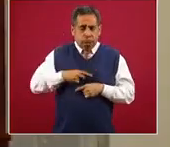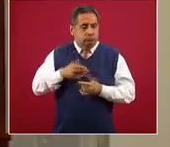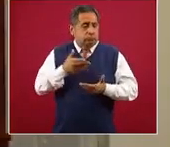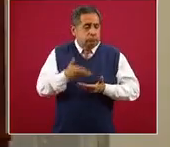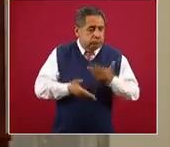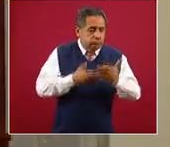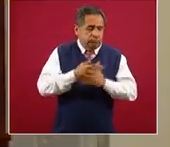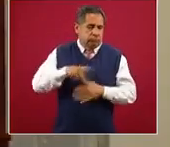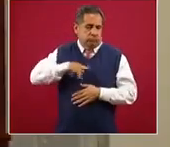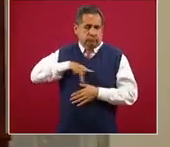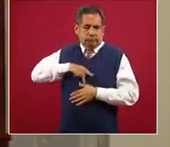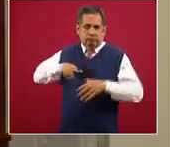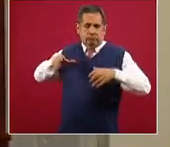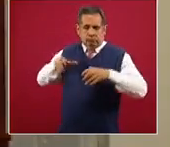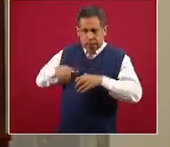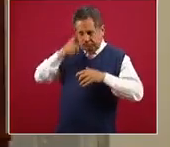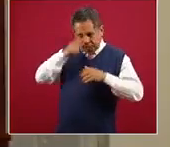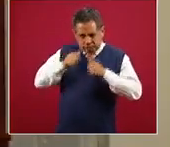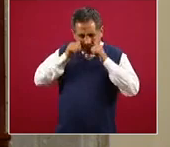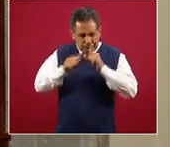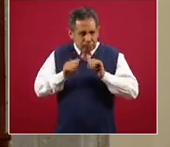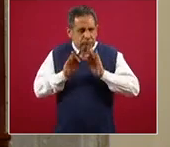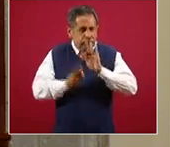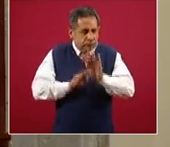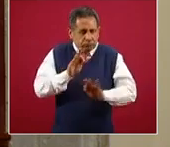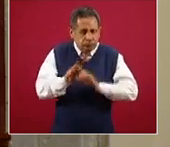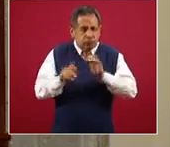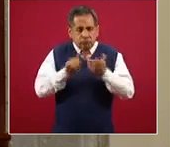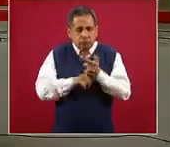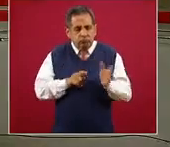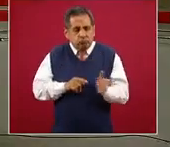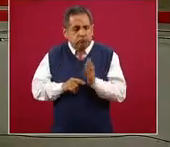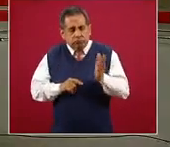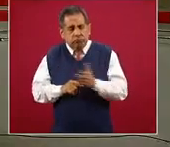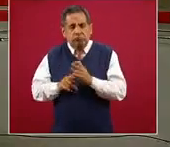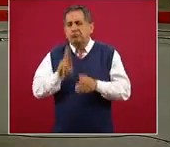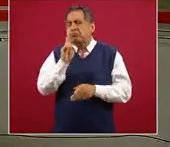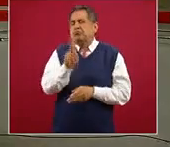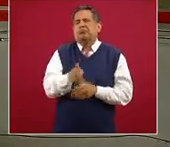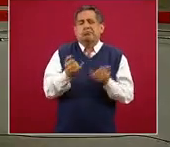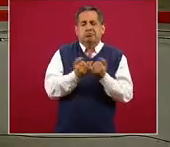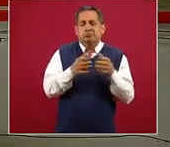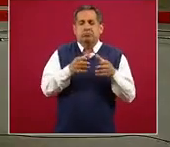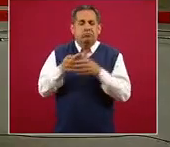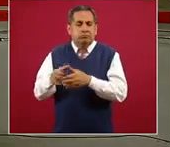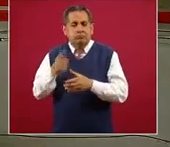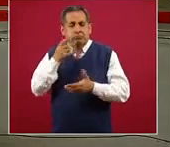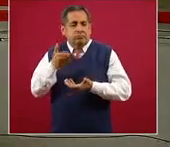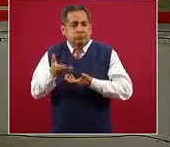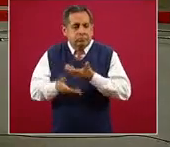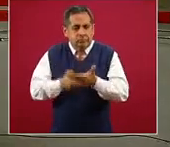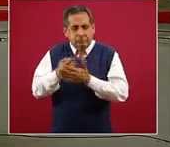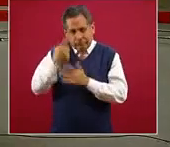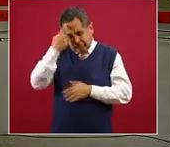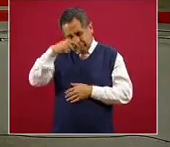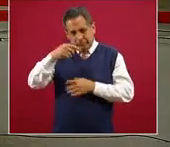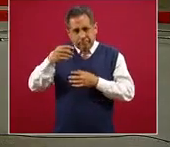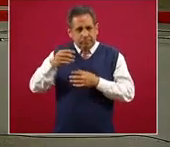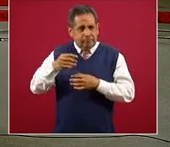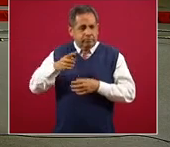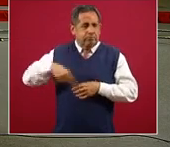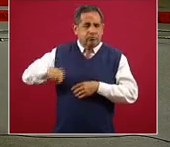servicio propio para nuestros trabajadores y damos seguimiento como en un servicio que se llama Servicio de Prevención y Promoción